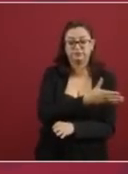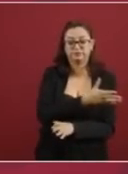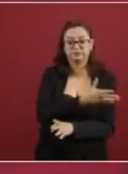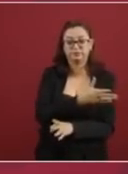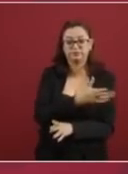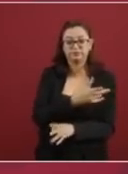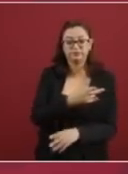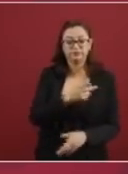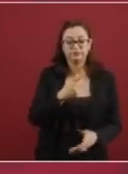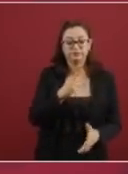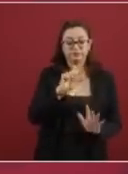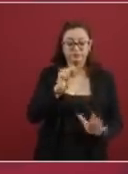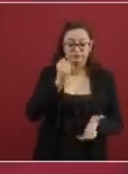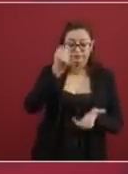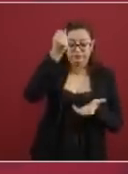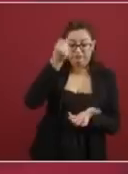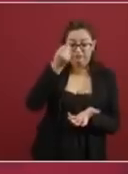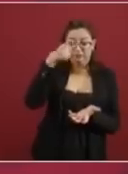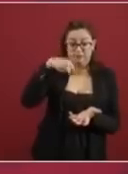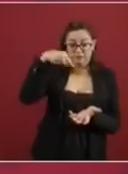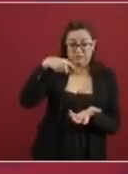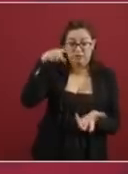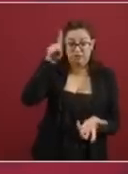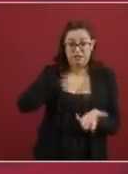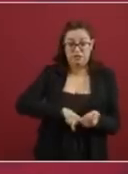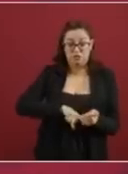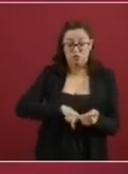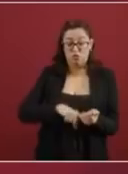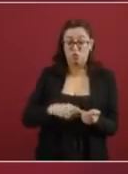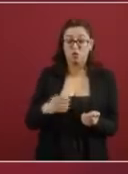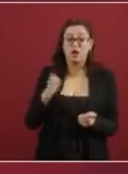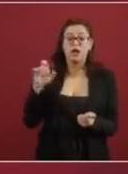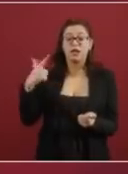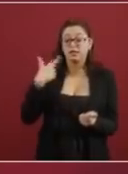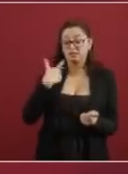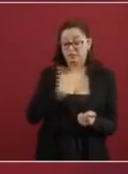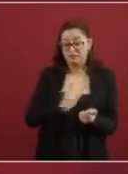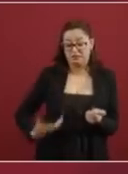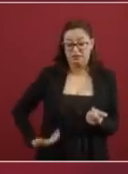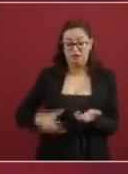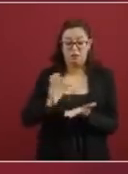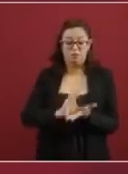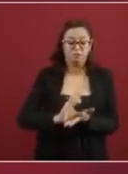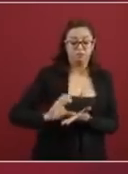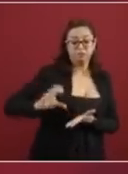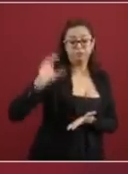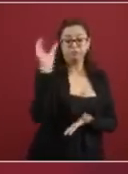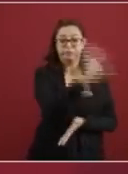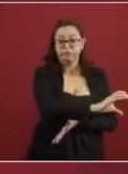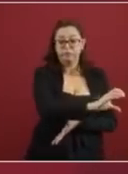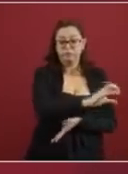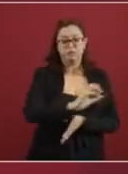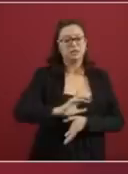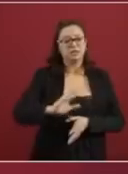para los expresidentes. Ya eso no existe.